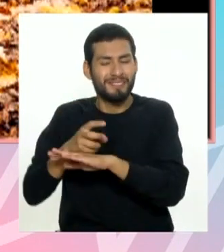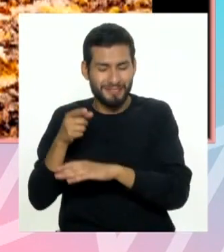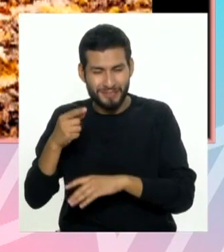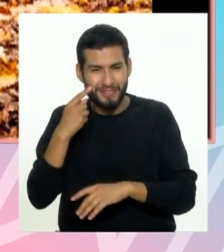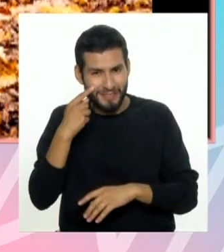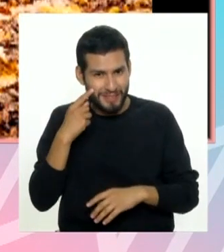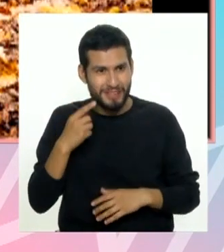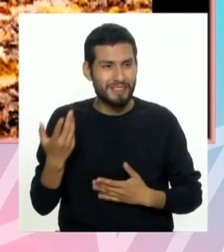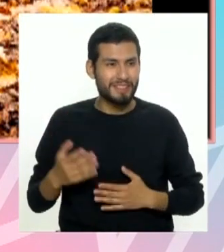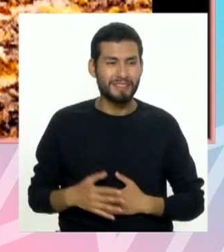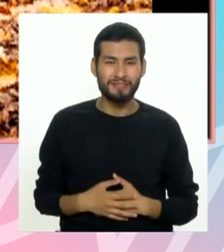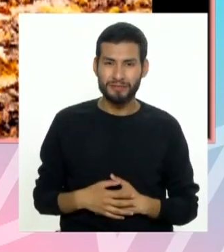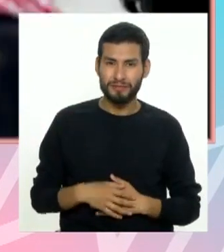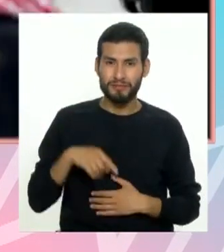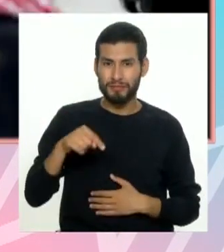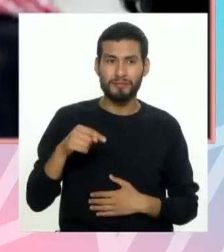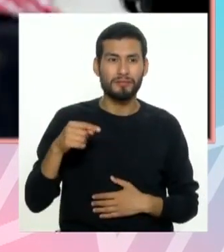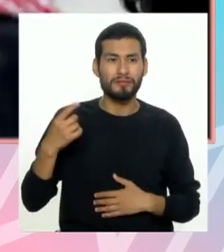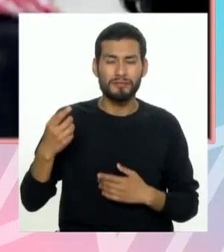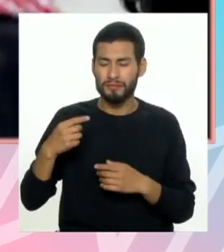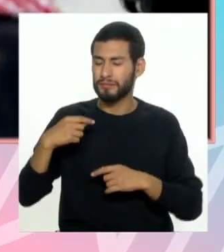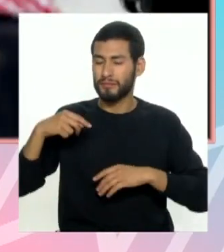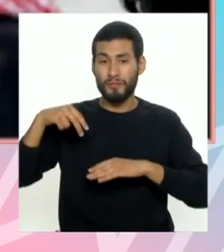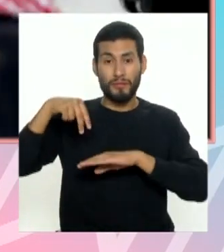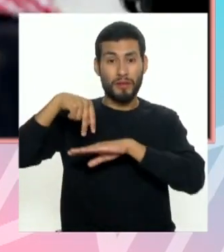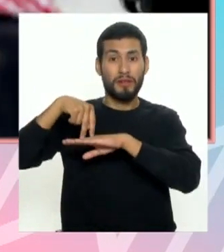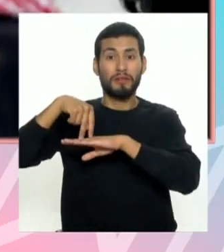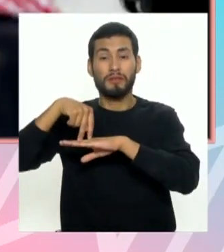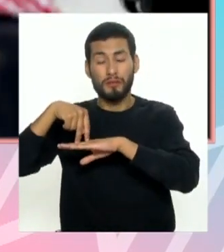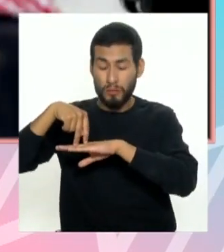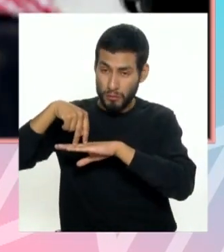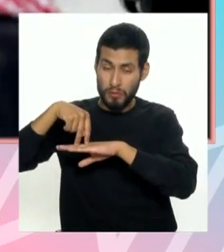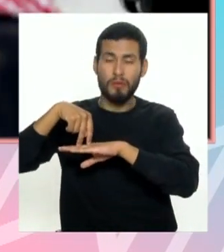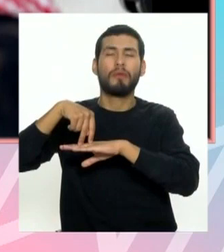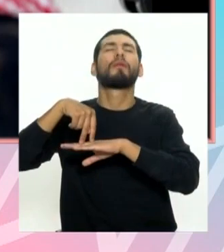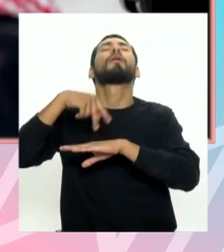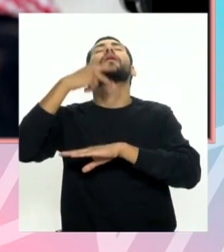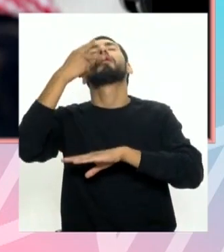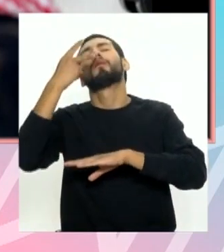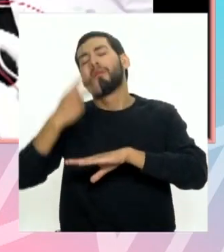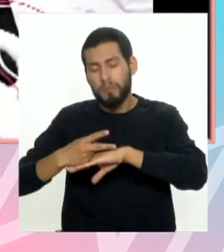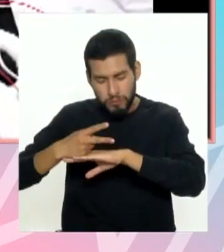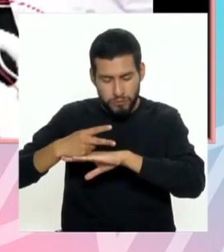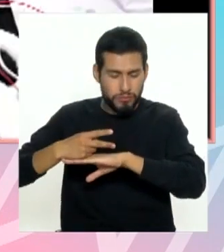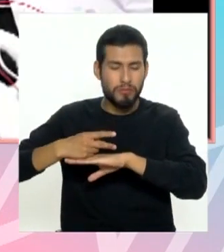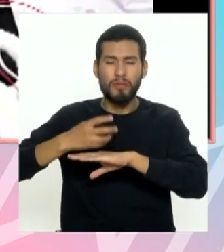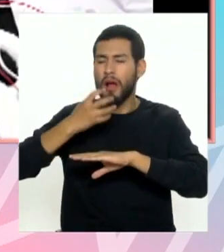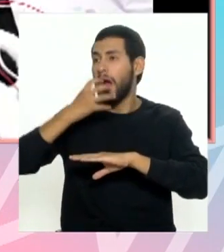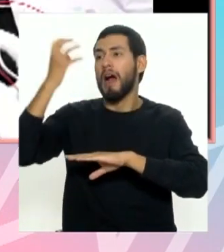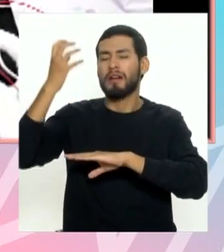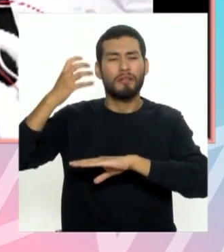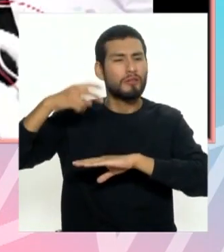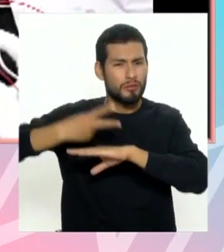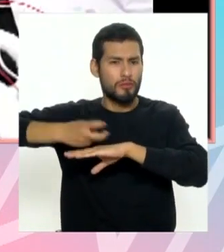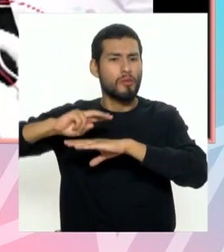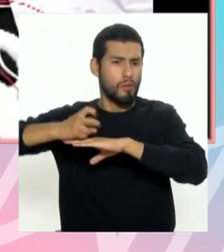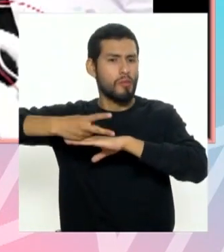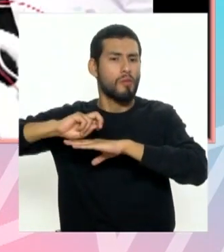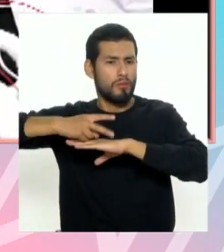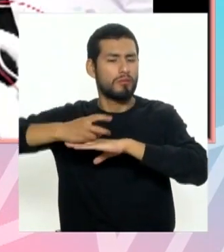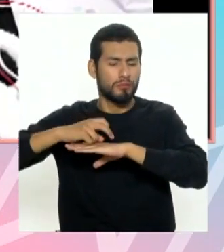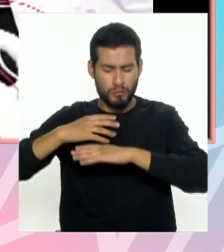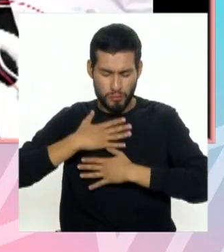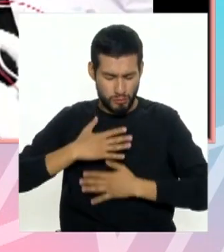el paciente... Las más dramáticas, ¿no? Más dramáticas, el paciente súbitamente pierde la conciencia, emite un grito, cae y empieza a presentar